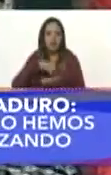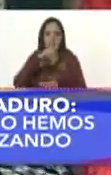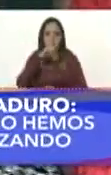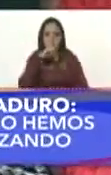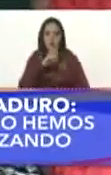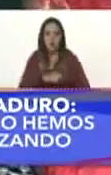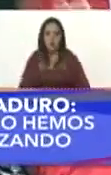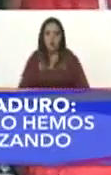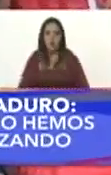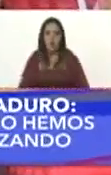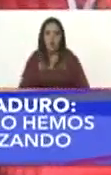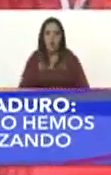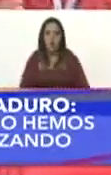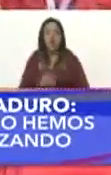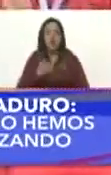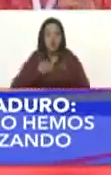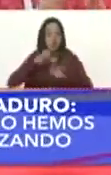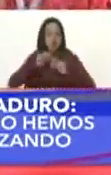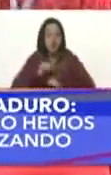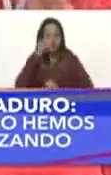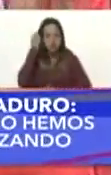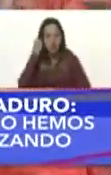Yo sí creo en la lucha.